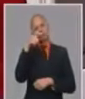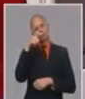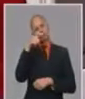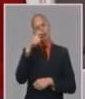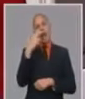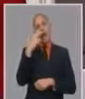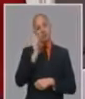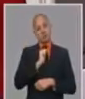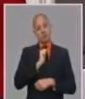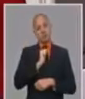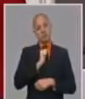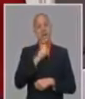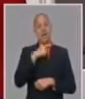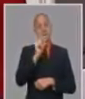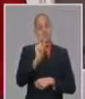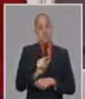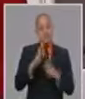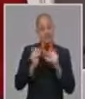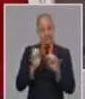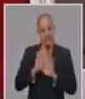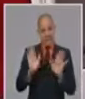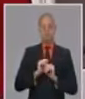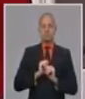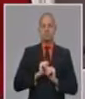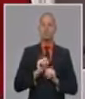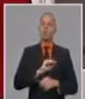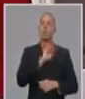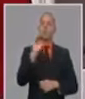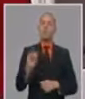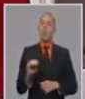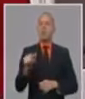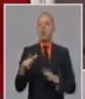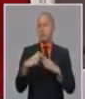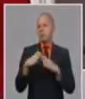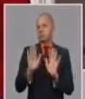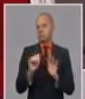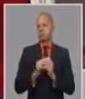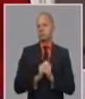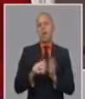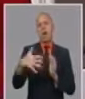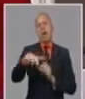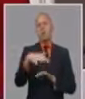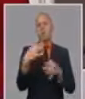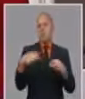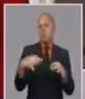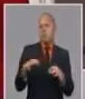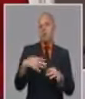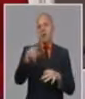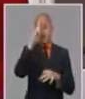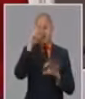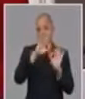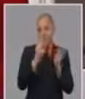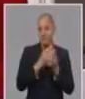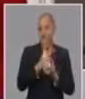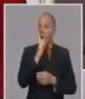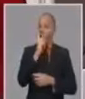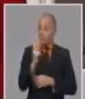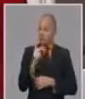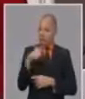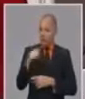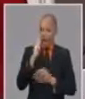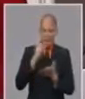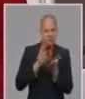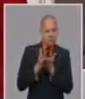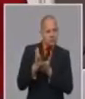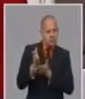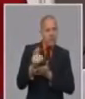van recuperándose, se insertan en su medio con su médico y su enfermedad de la familia. Y es ahí